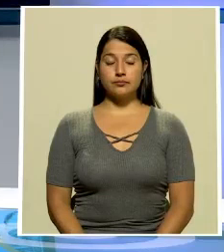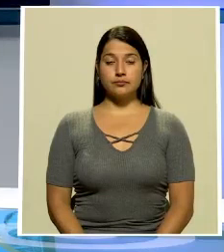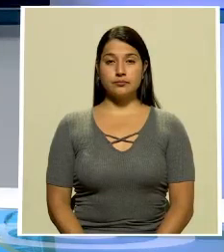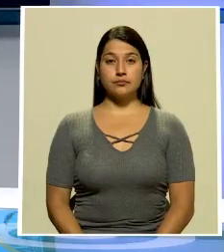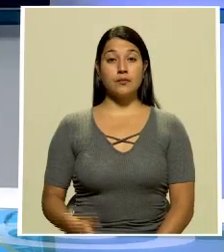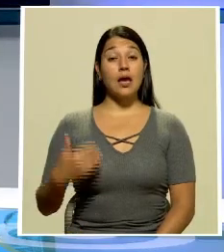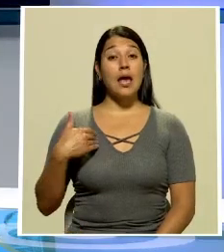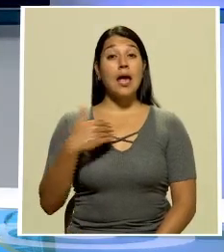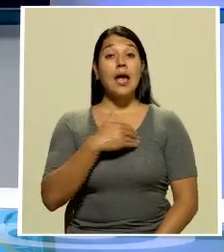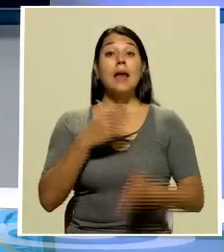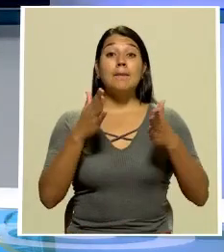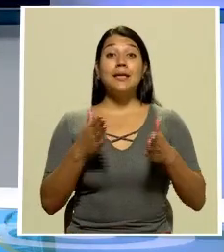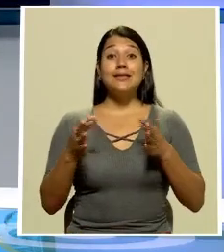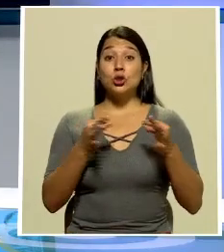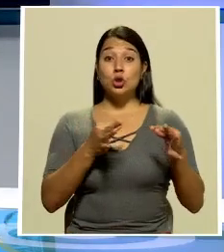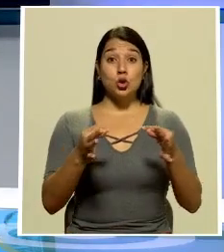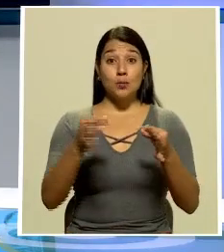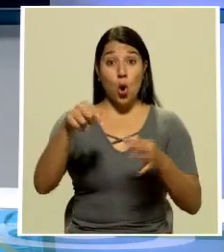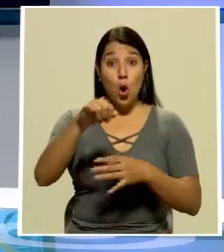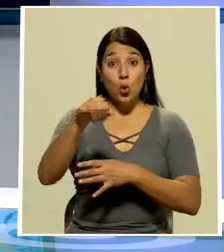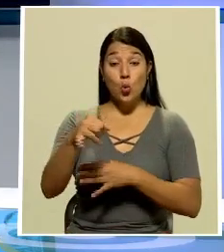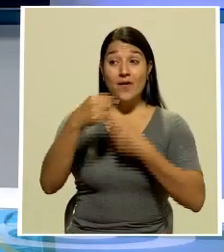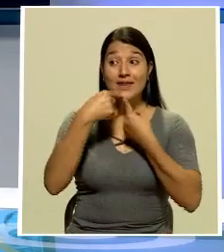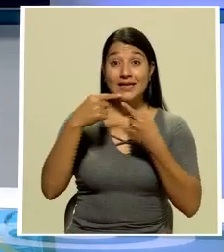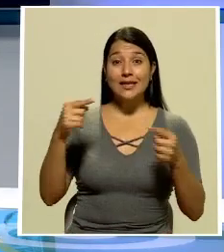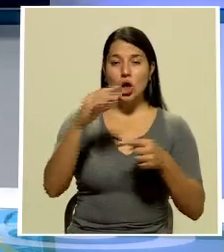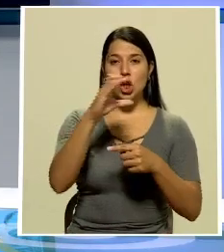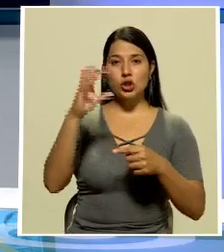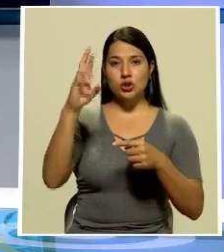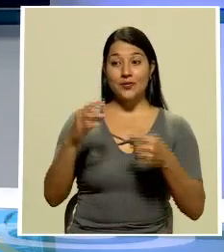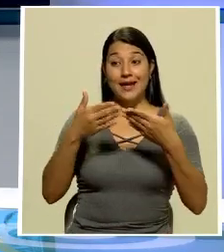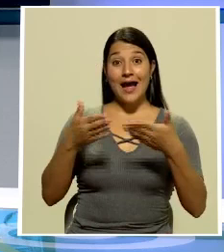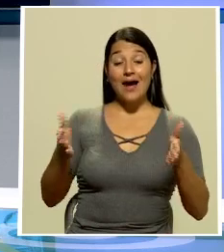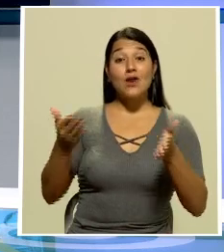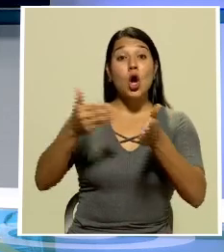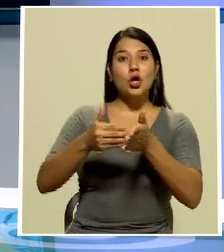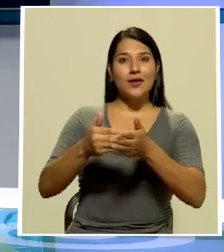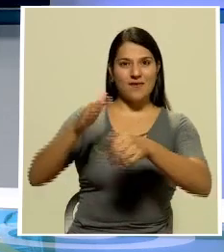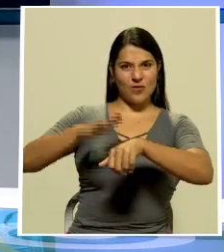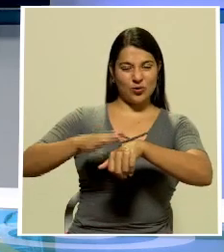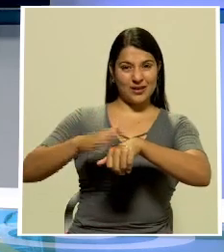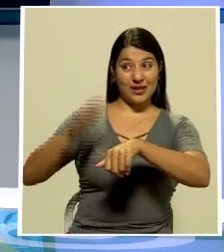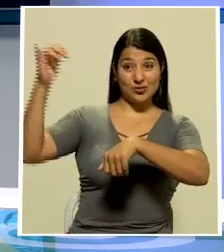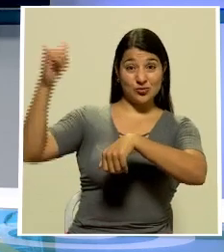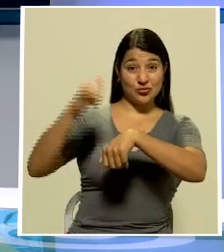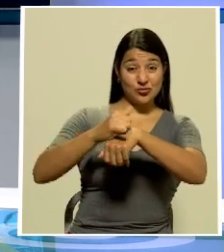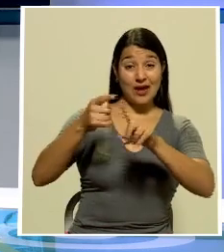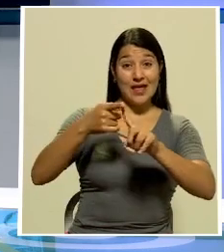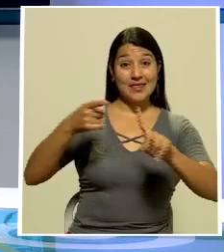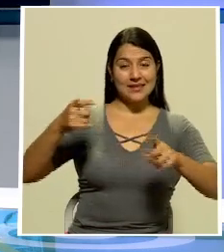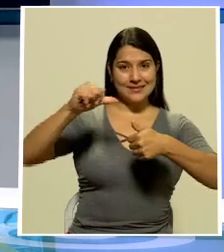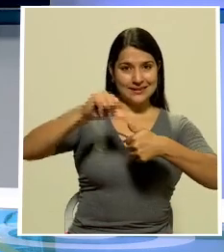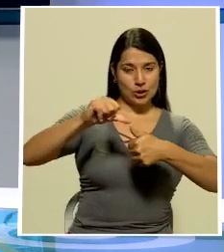El ministro de Turismo anunció este jueves que el país abrirá las fronteras a Centroamérica y Panamá. Además,